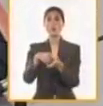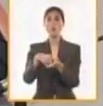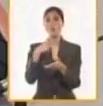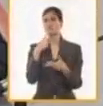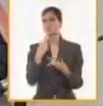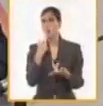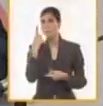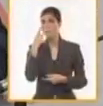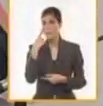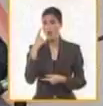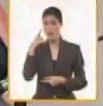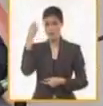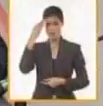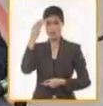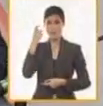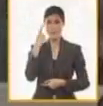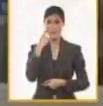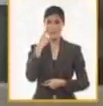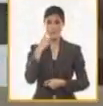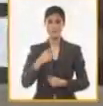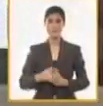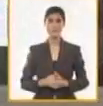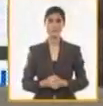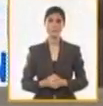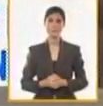pie para analizar este tema. Veamos.